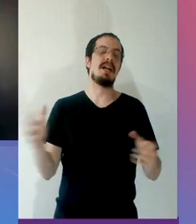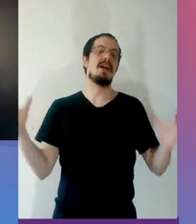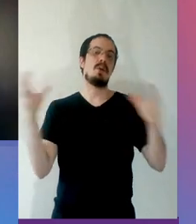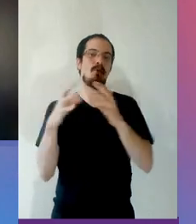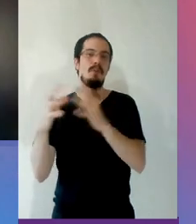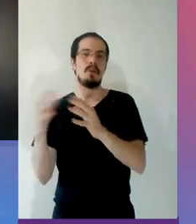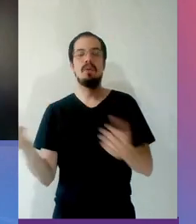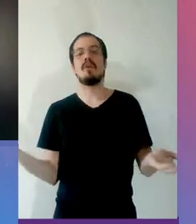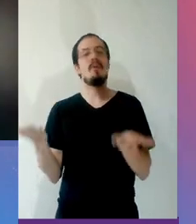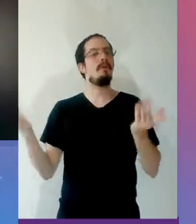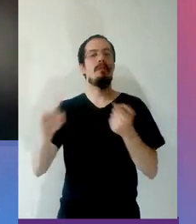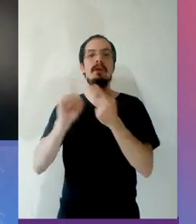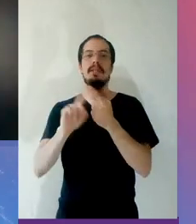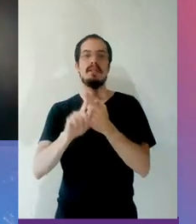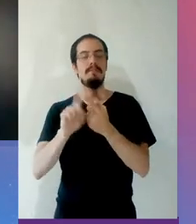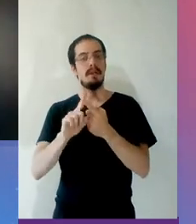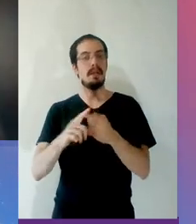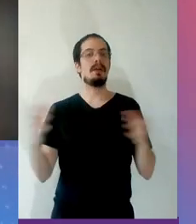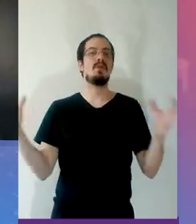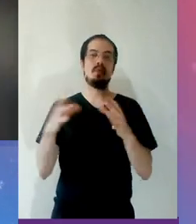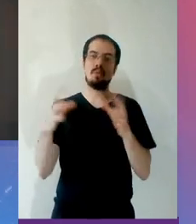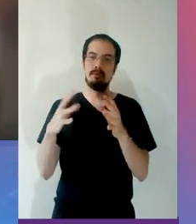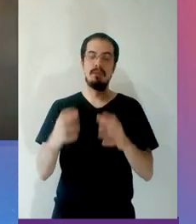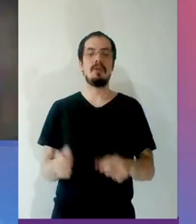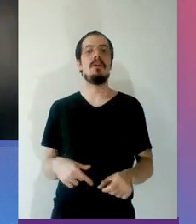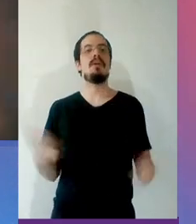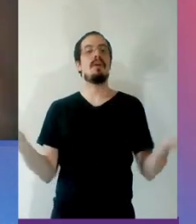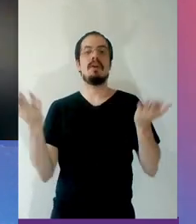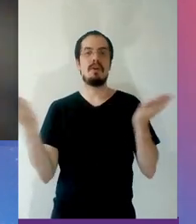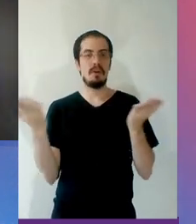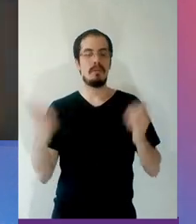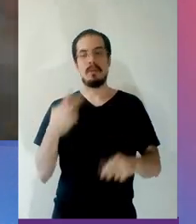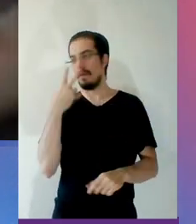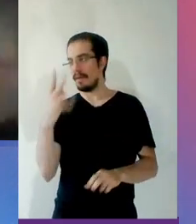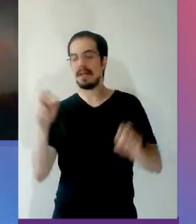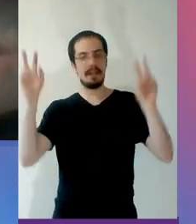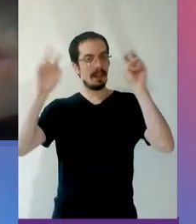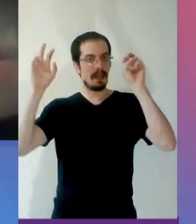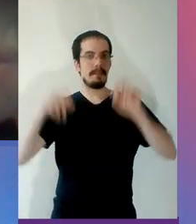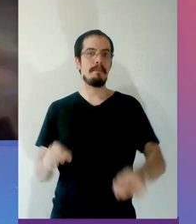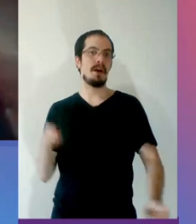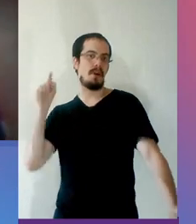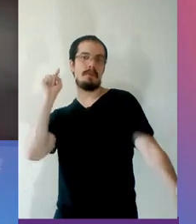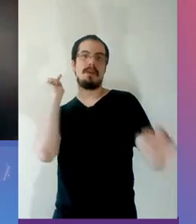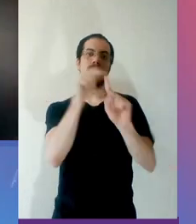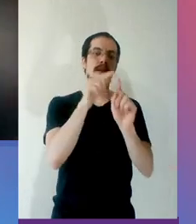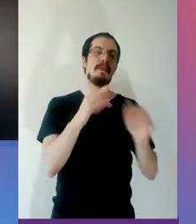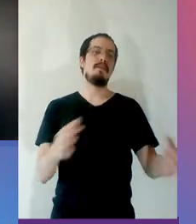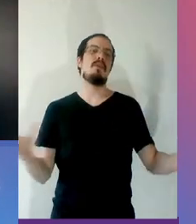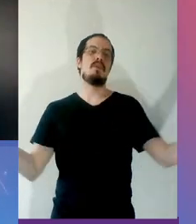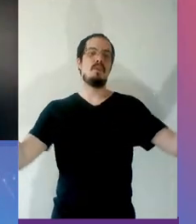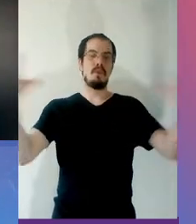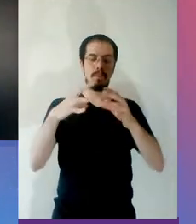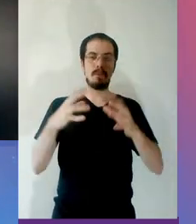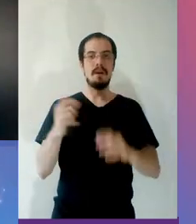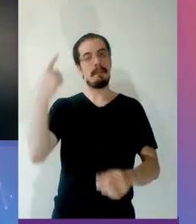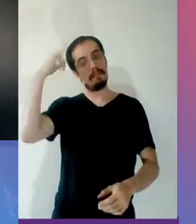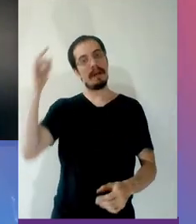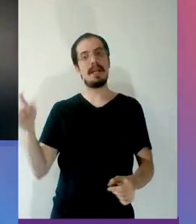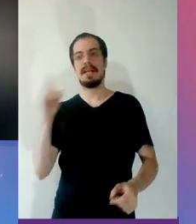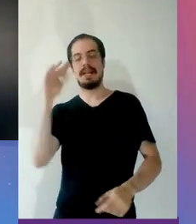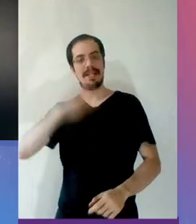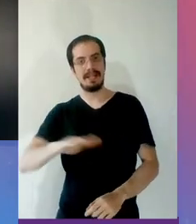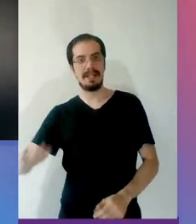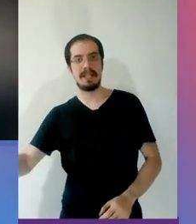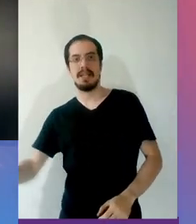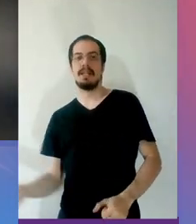que tenemos un objetivo común, que es el que este niño logre su máximo potencial y en el que todos somos